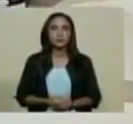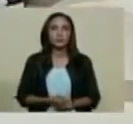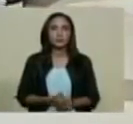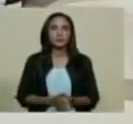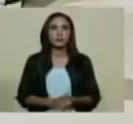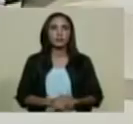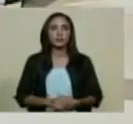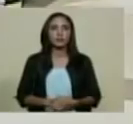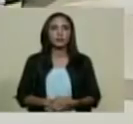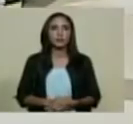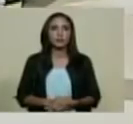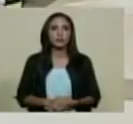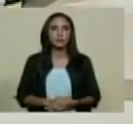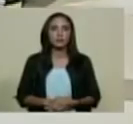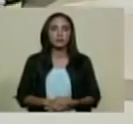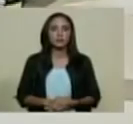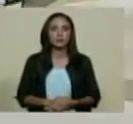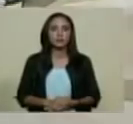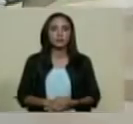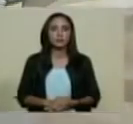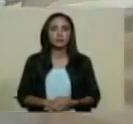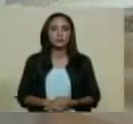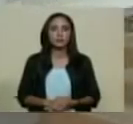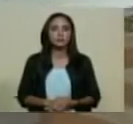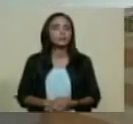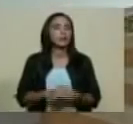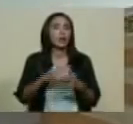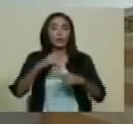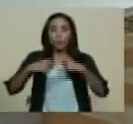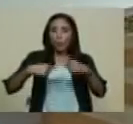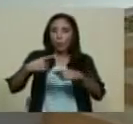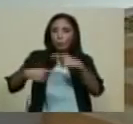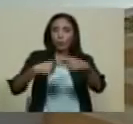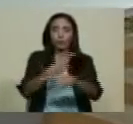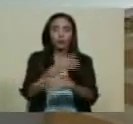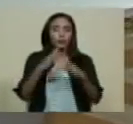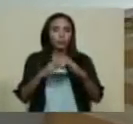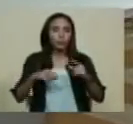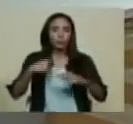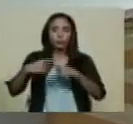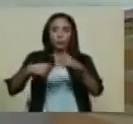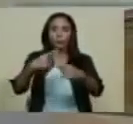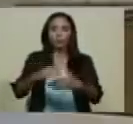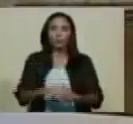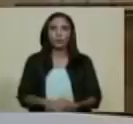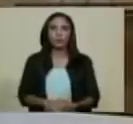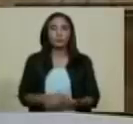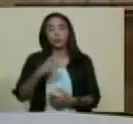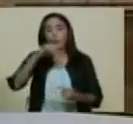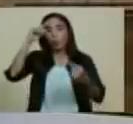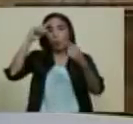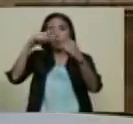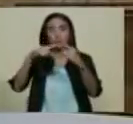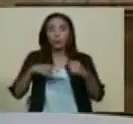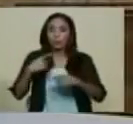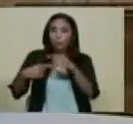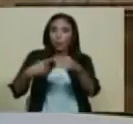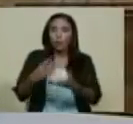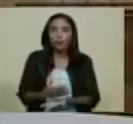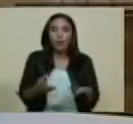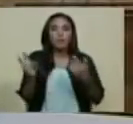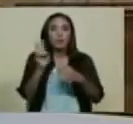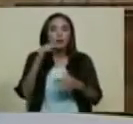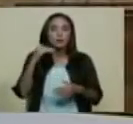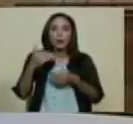precisamente siempre, todos los días de nuestra vida, empeñados en que Venezuela vaya logrando